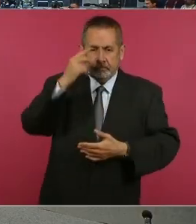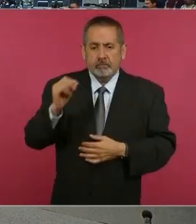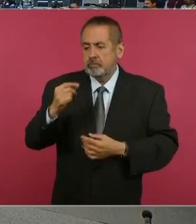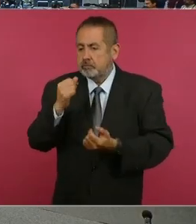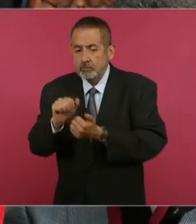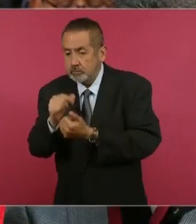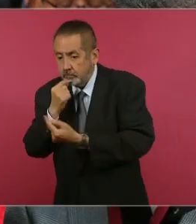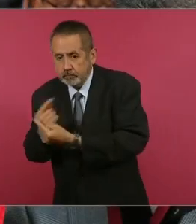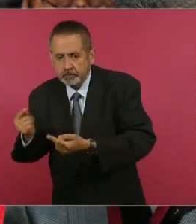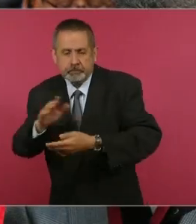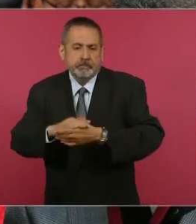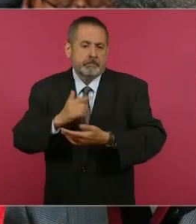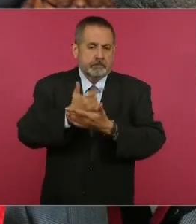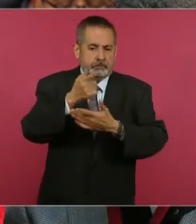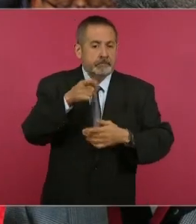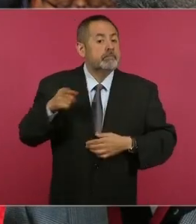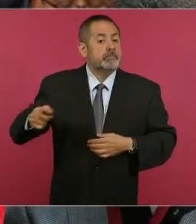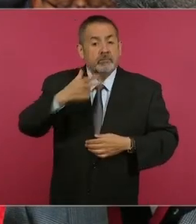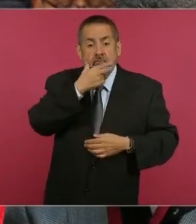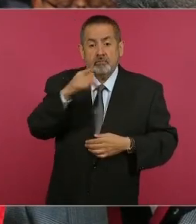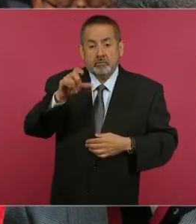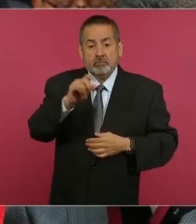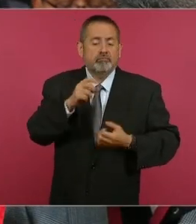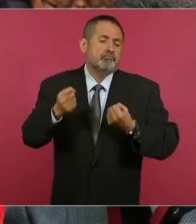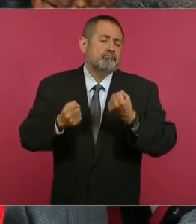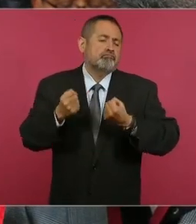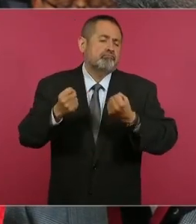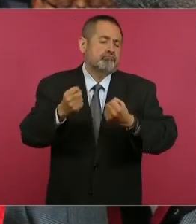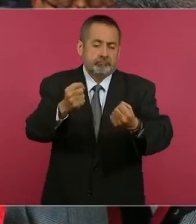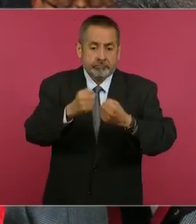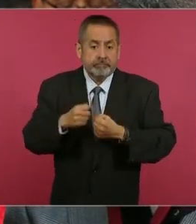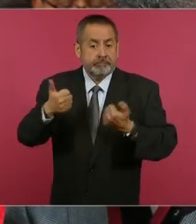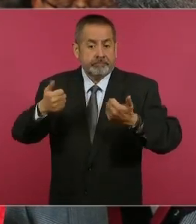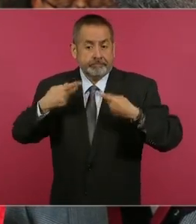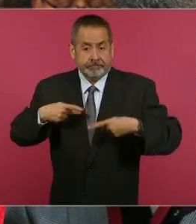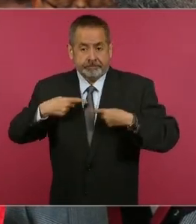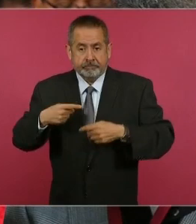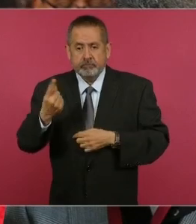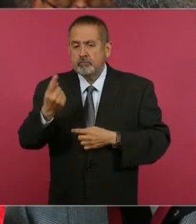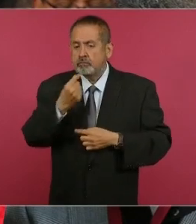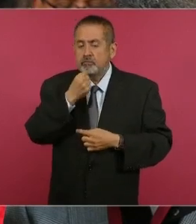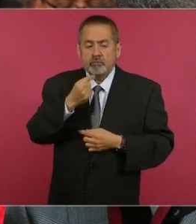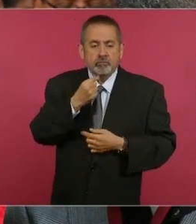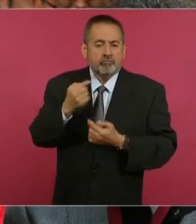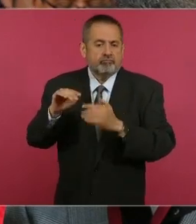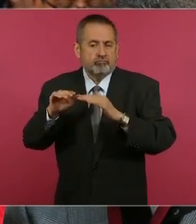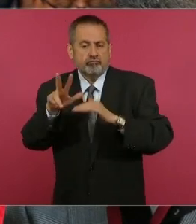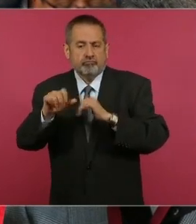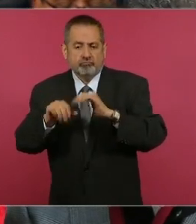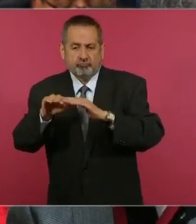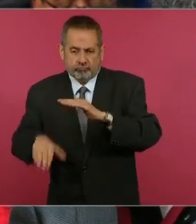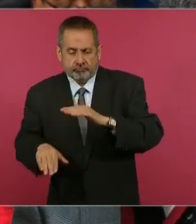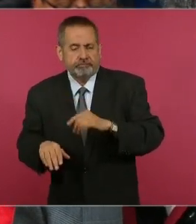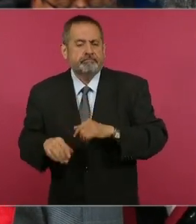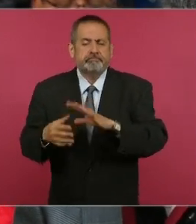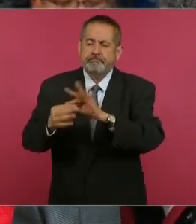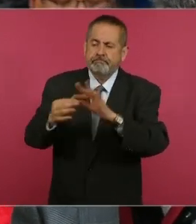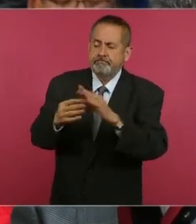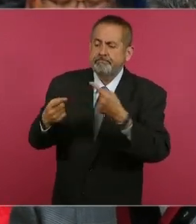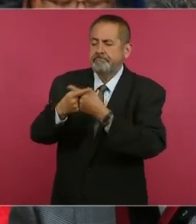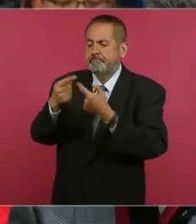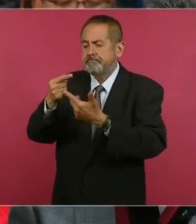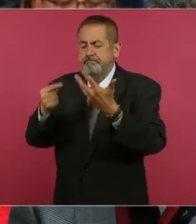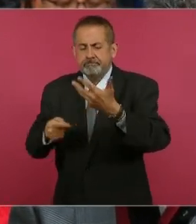edad. En el vehículo conducido por López Aguilar habían 6 personas, una de ellas menor de edad. Hay versiones contradictorias sobre el caso entre